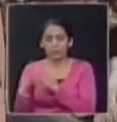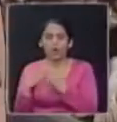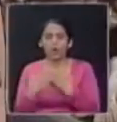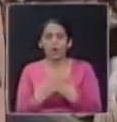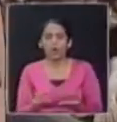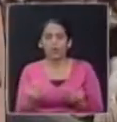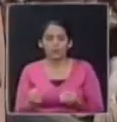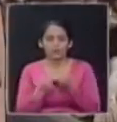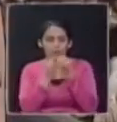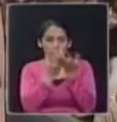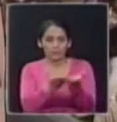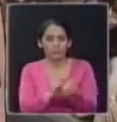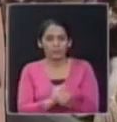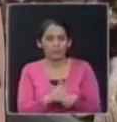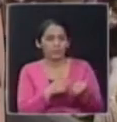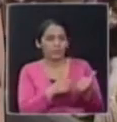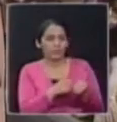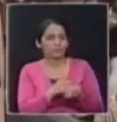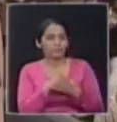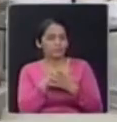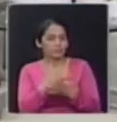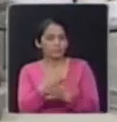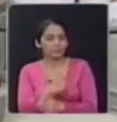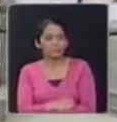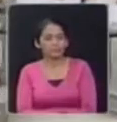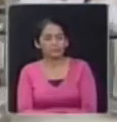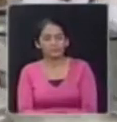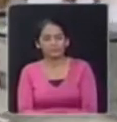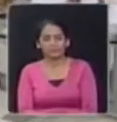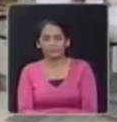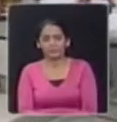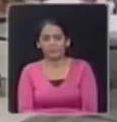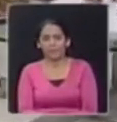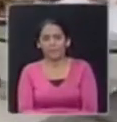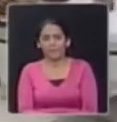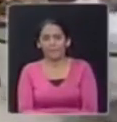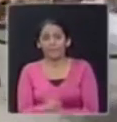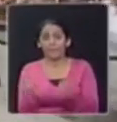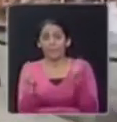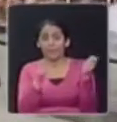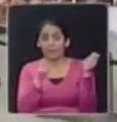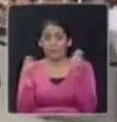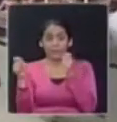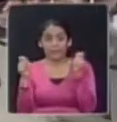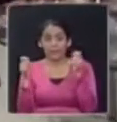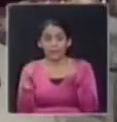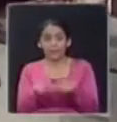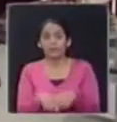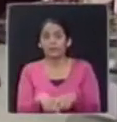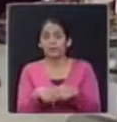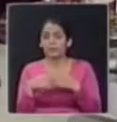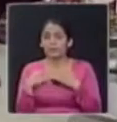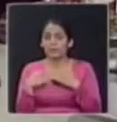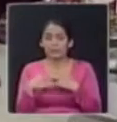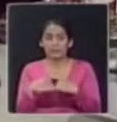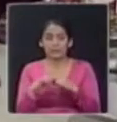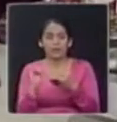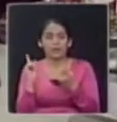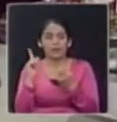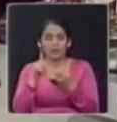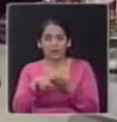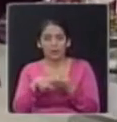muchos los beneficiados en todo caso. Sí. Esta campaña, doctora, se desarrolla hasta el primer trimestre del